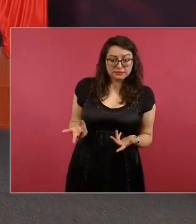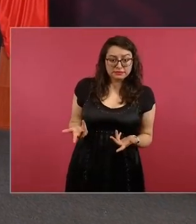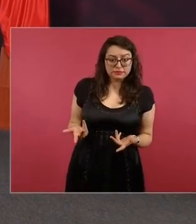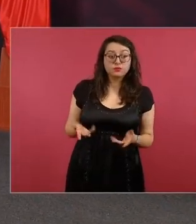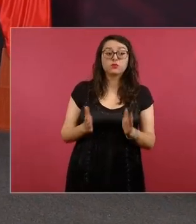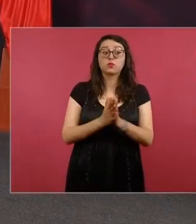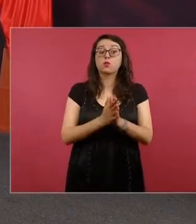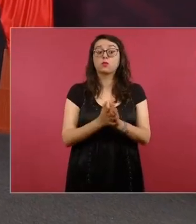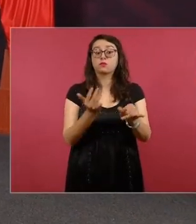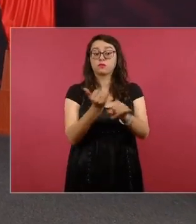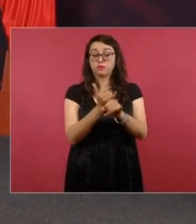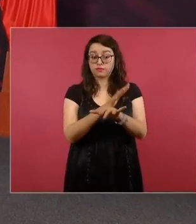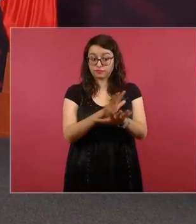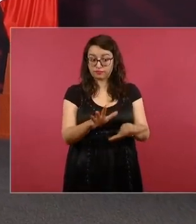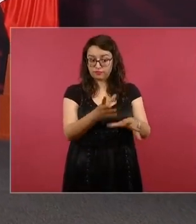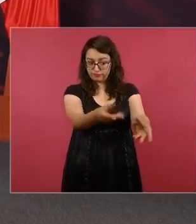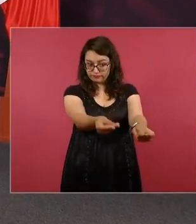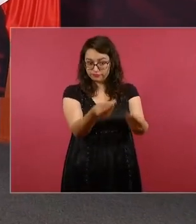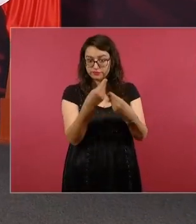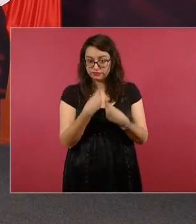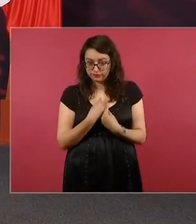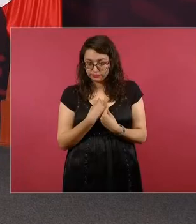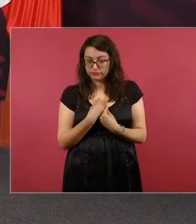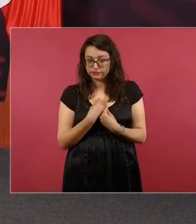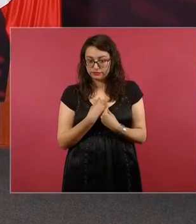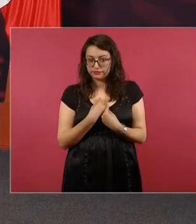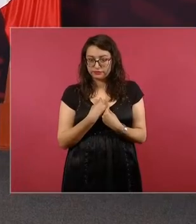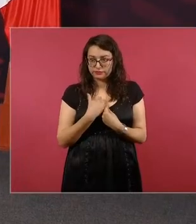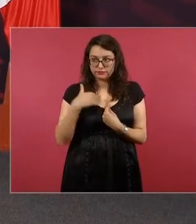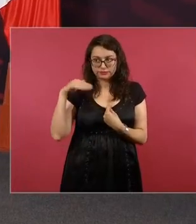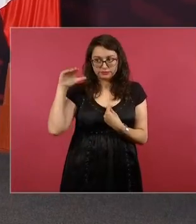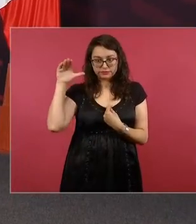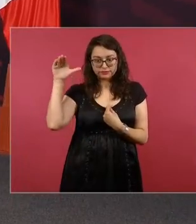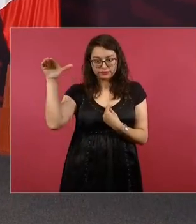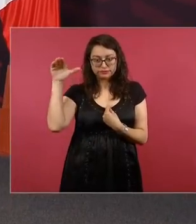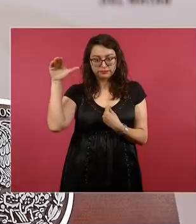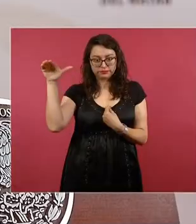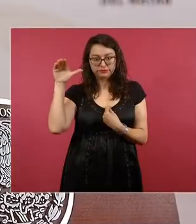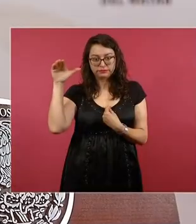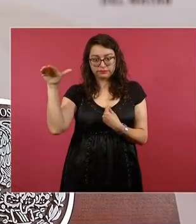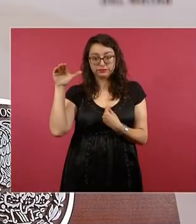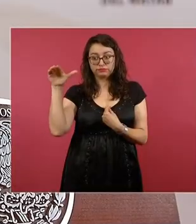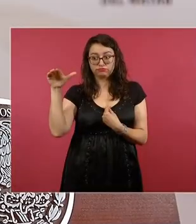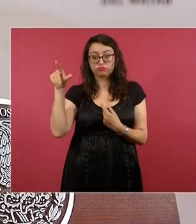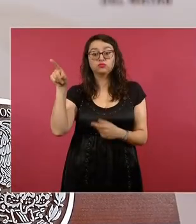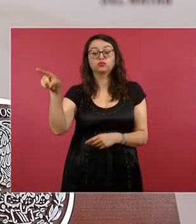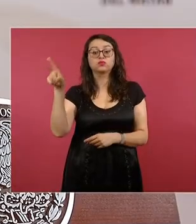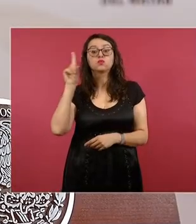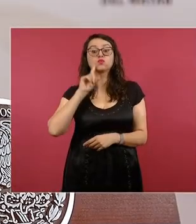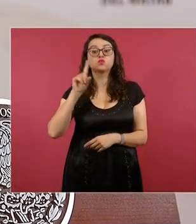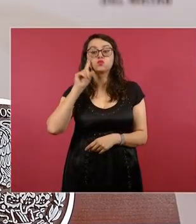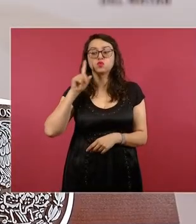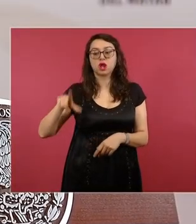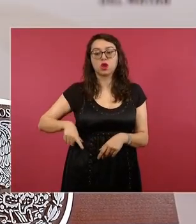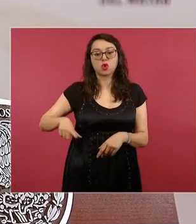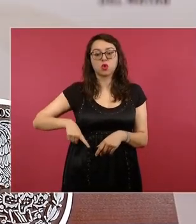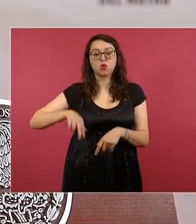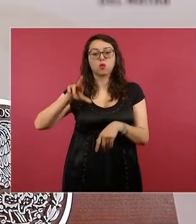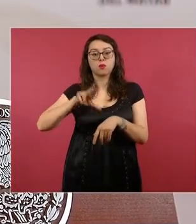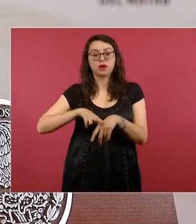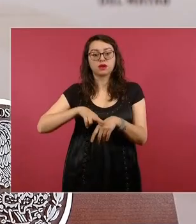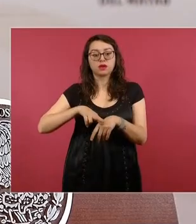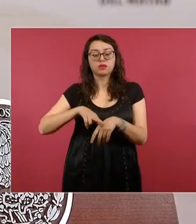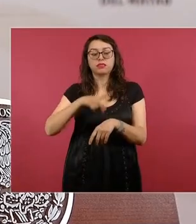dejes los datos para que por escrito se dé un